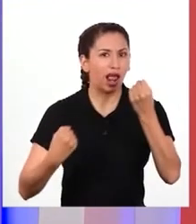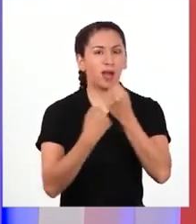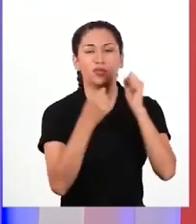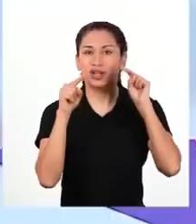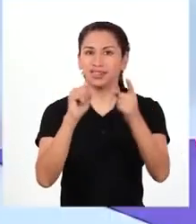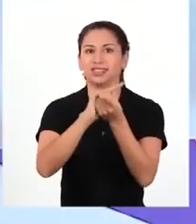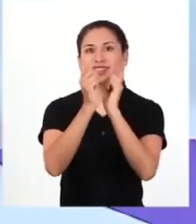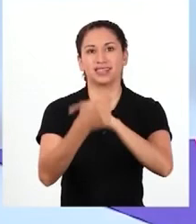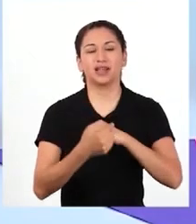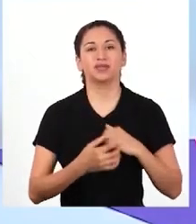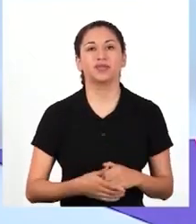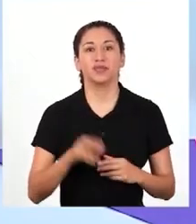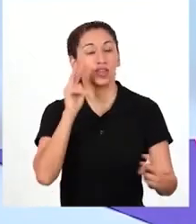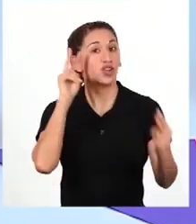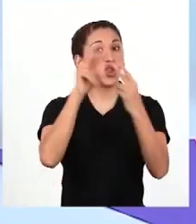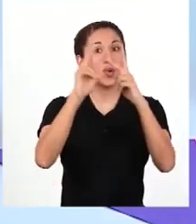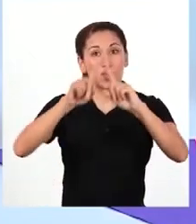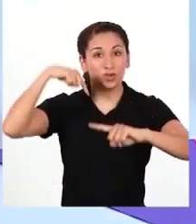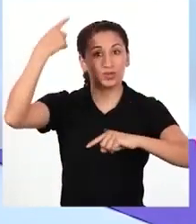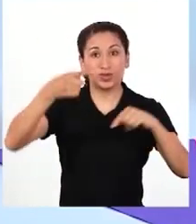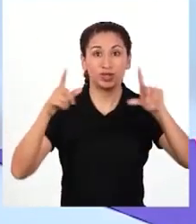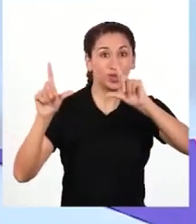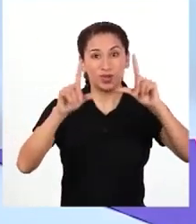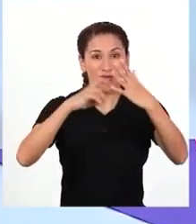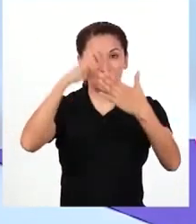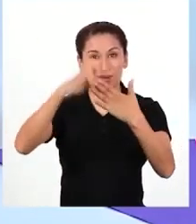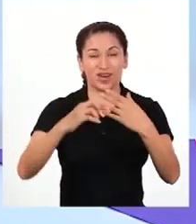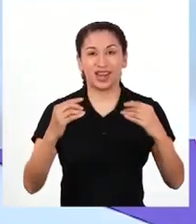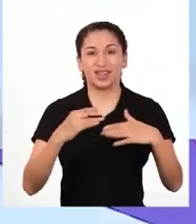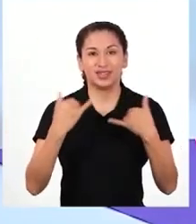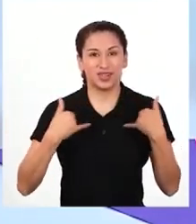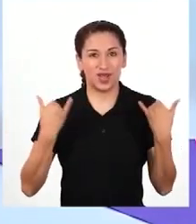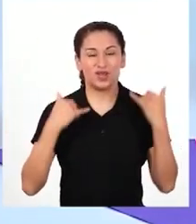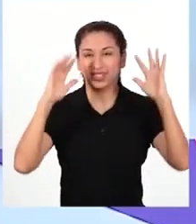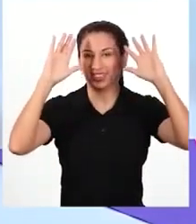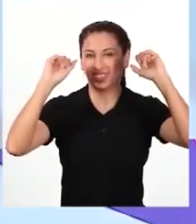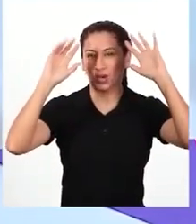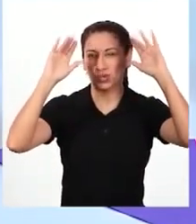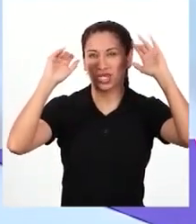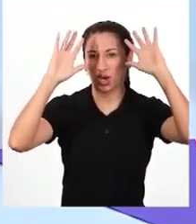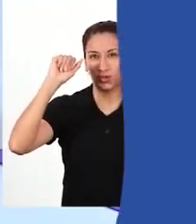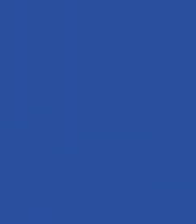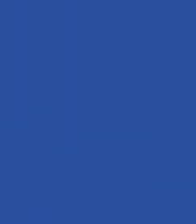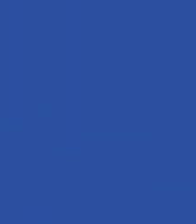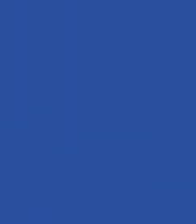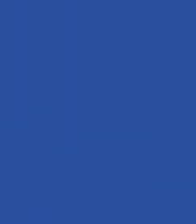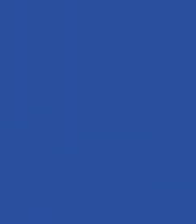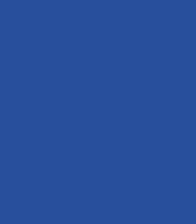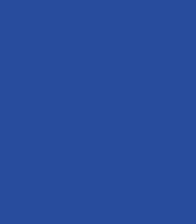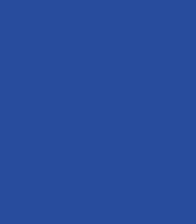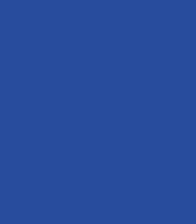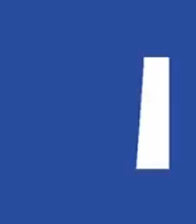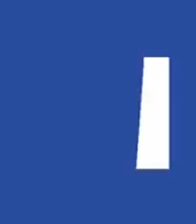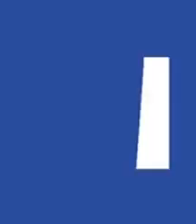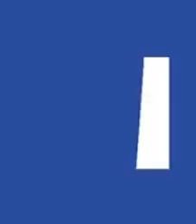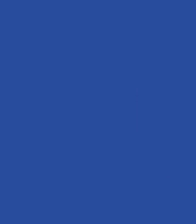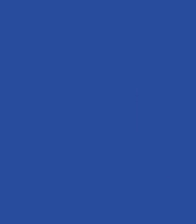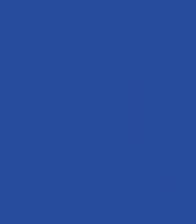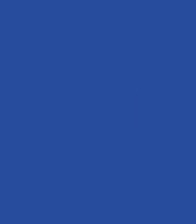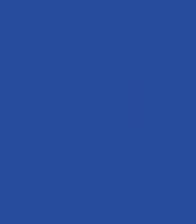cambio. Ya nos vemos en el próximo programa, chicas y chicos. ¡Chau, chau!